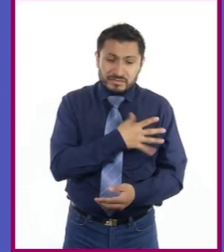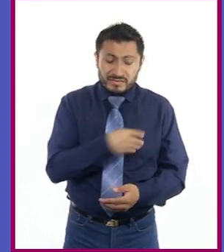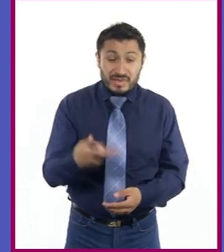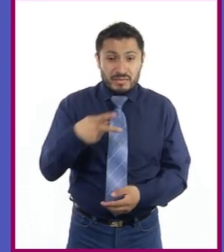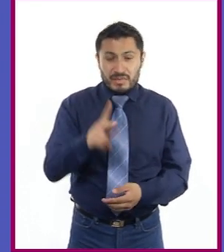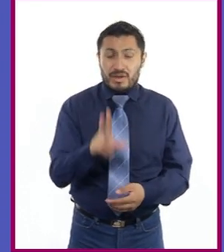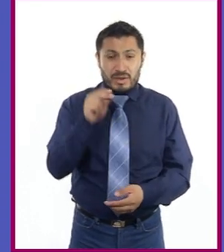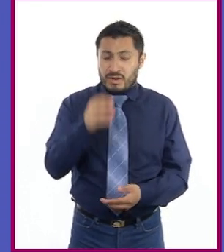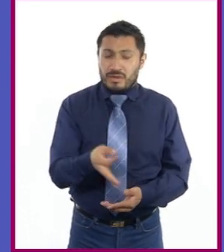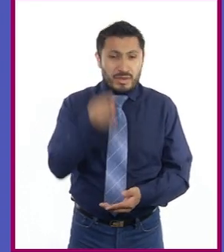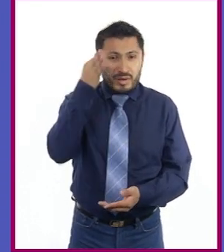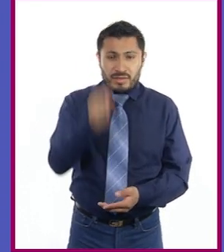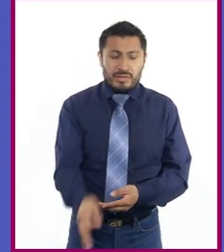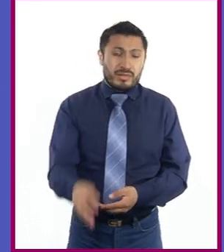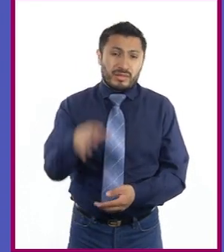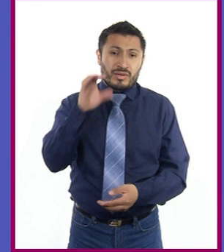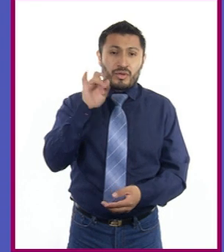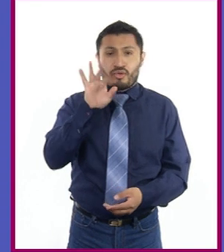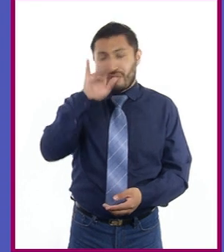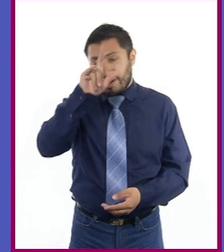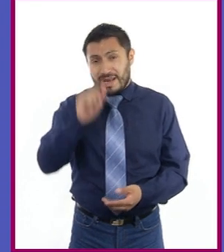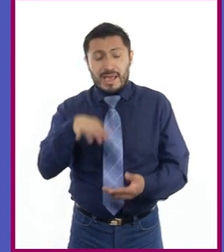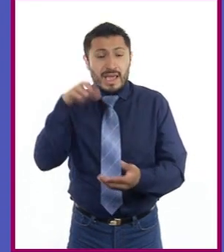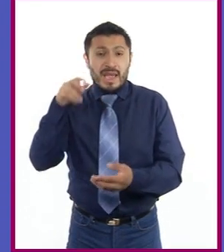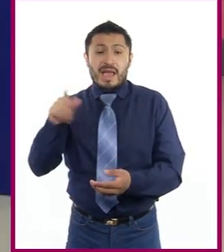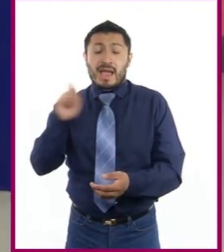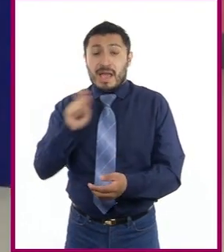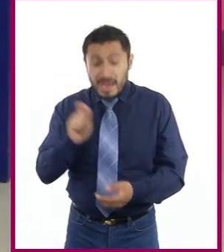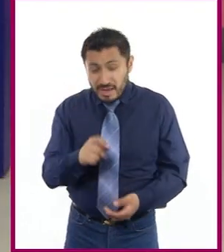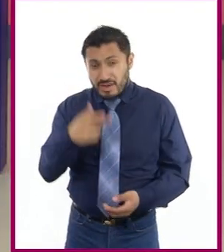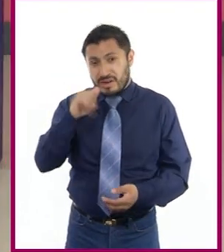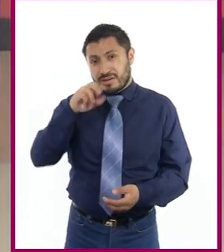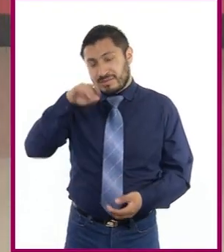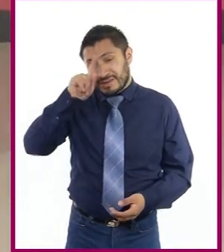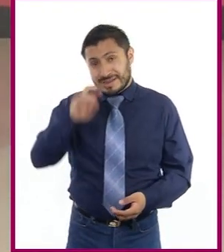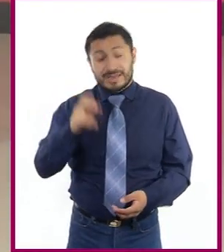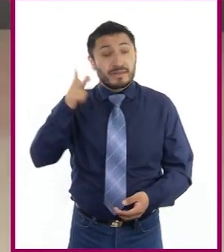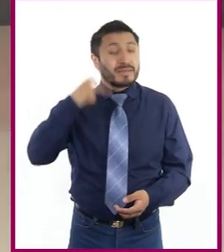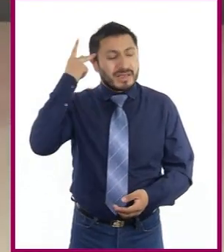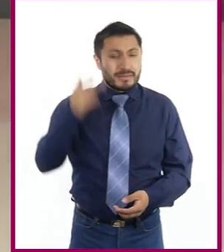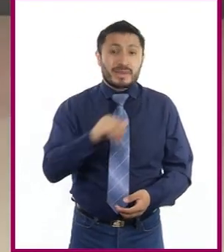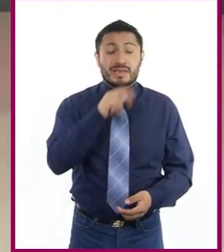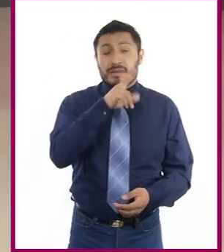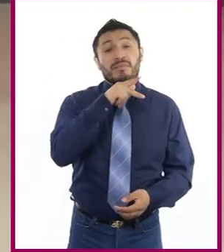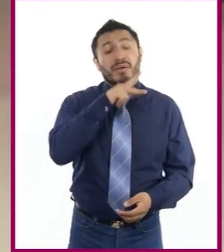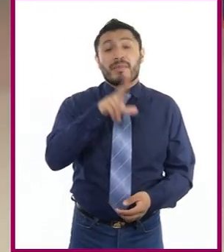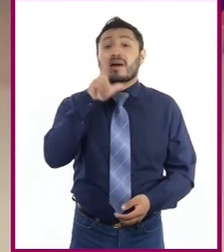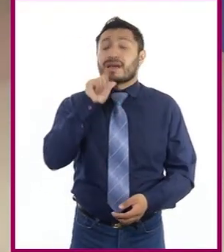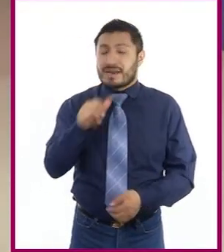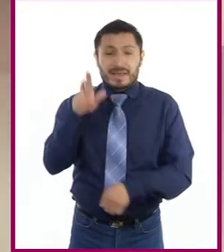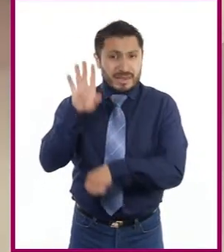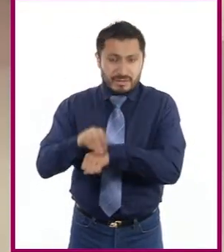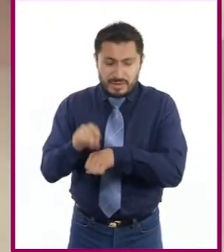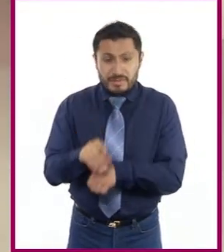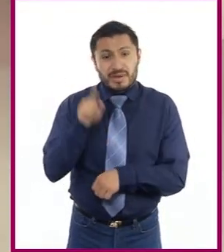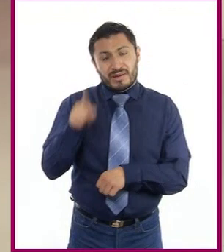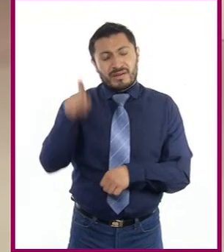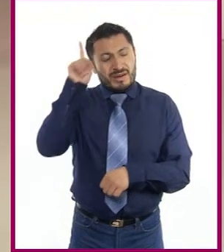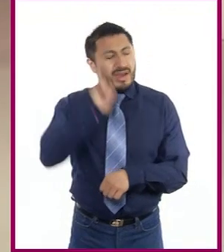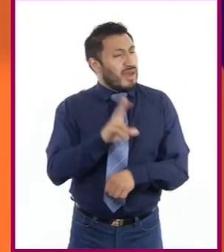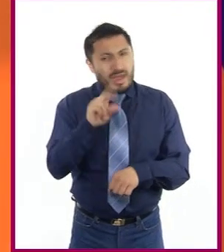que Ofelia mantenga una relación amorosa con Hamlet. Él es un príncipe y ella, no pertenece a la